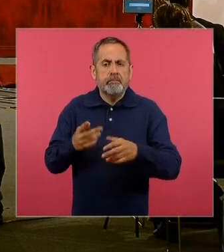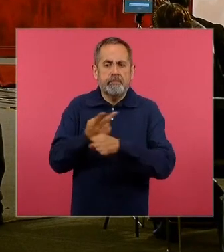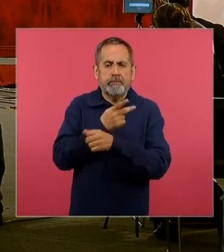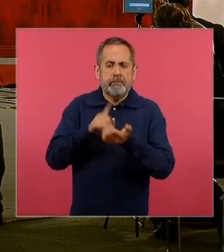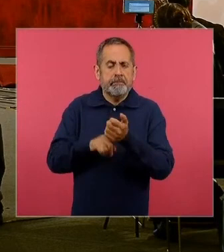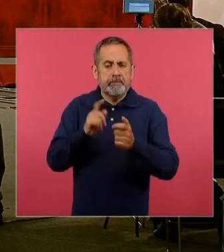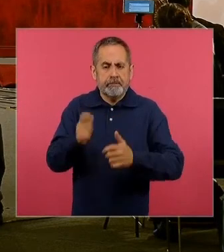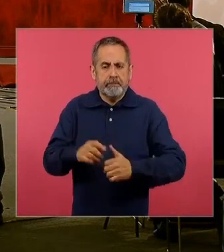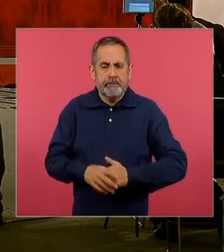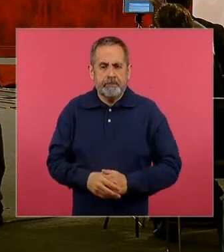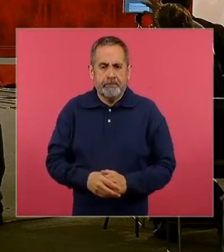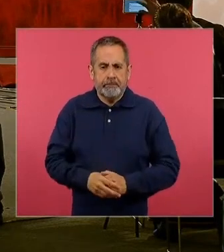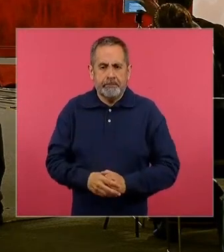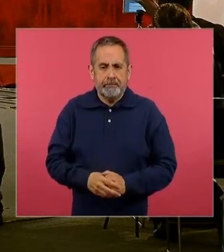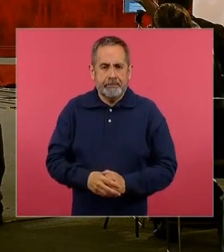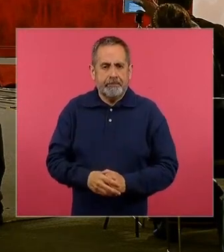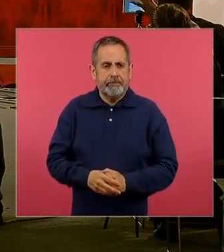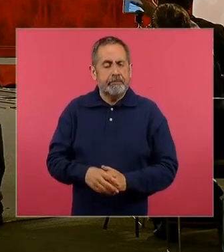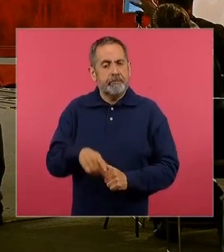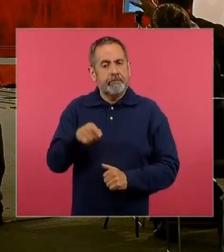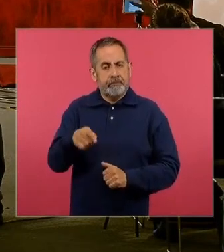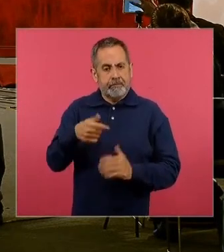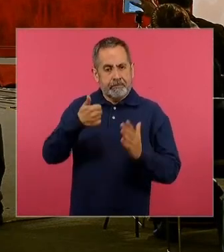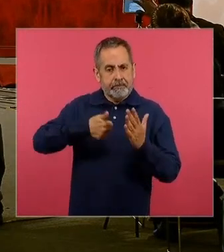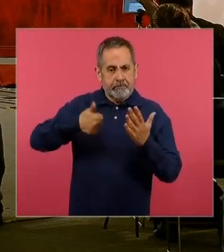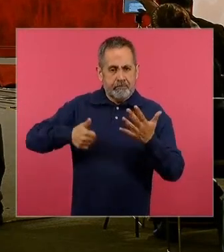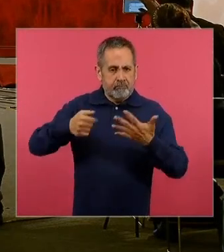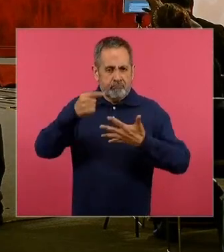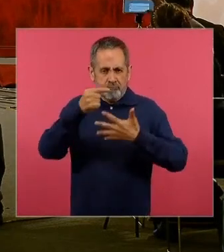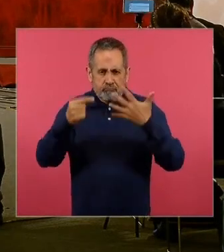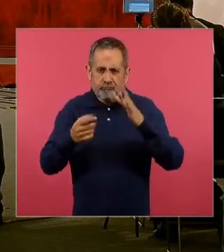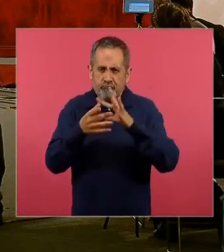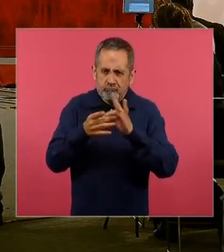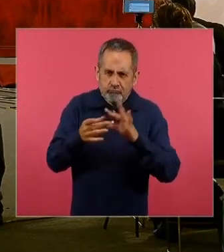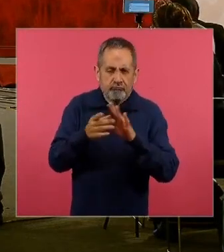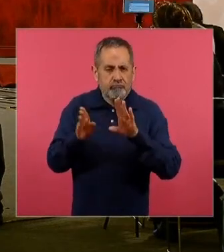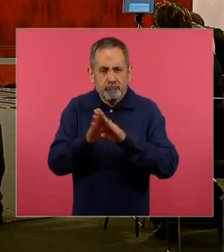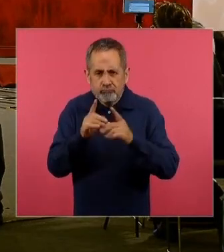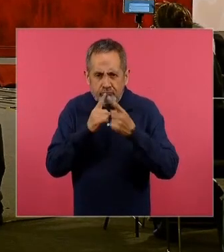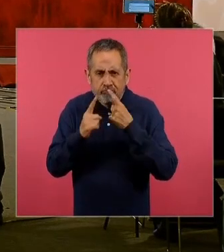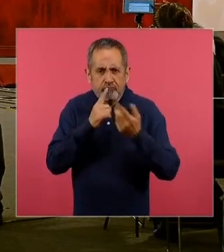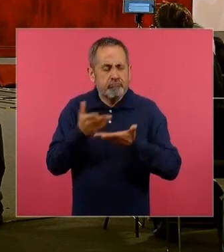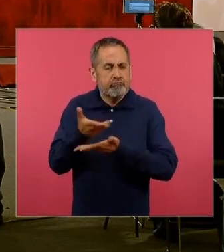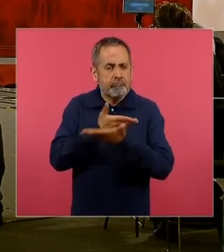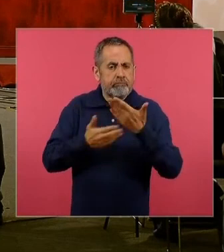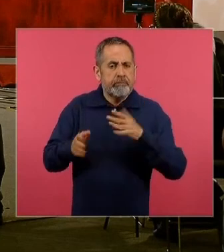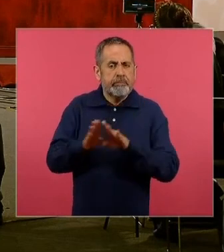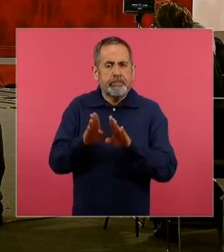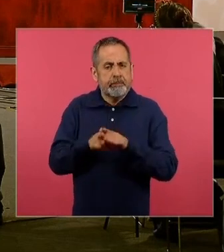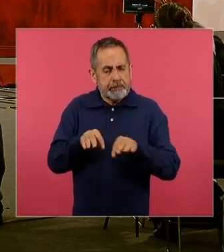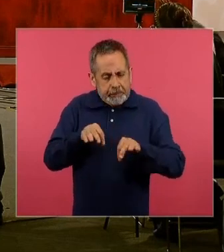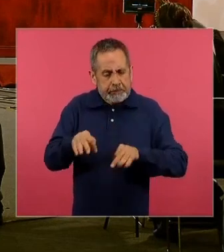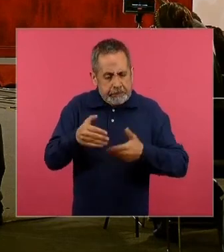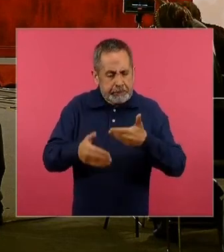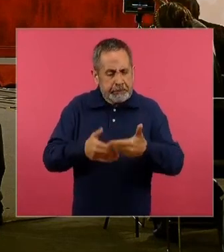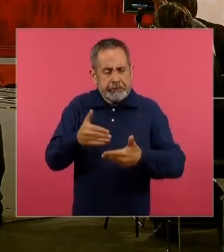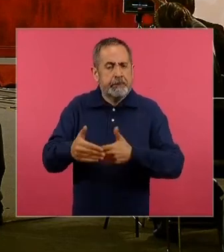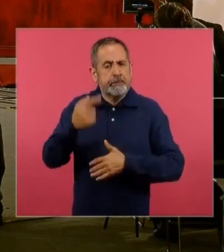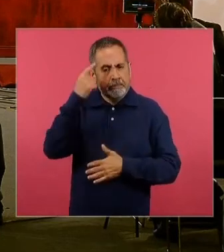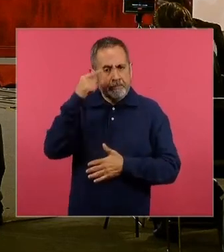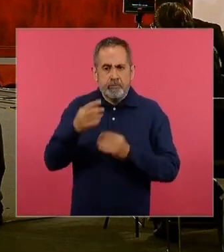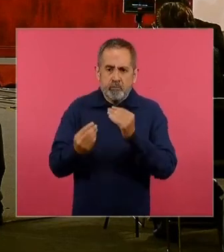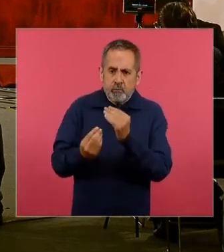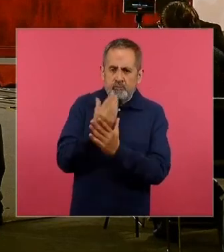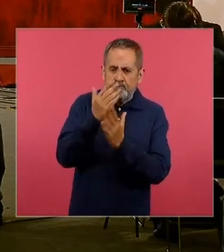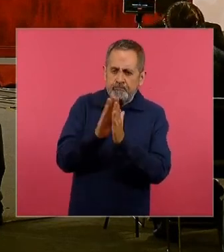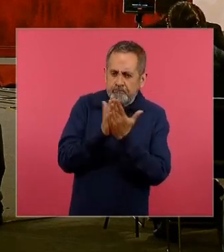principios. Cada uno de los que está aquí presentará, explicará, platicará sobre cómo se ha estado trabajando para llegar a estos